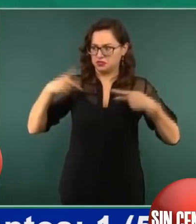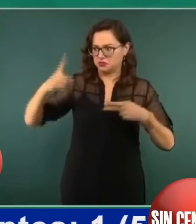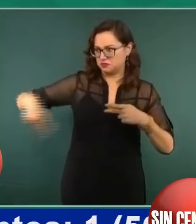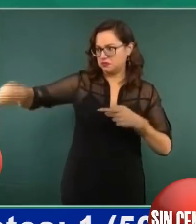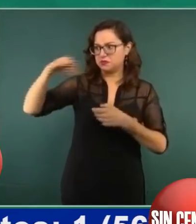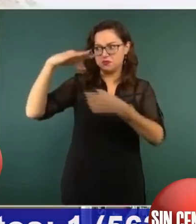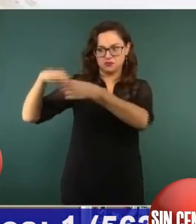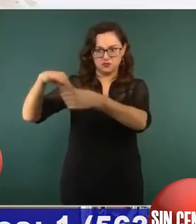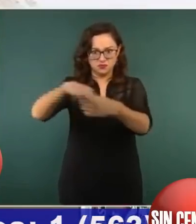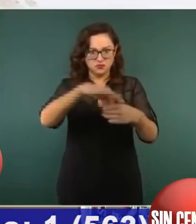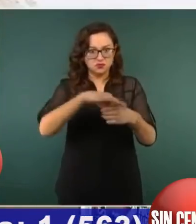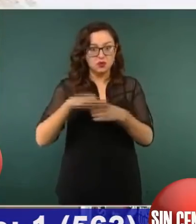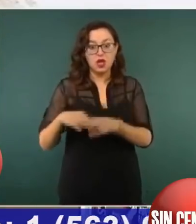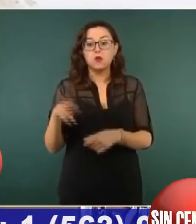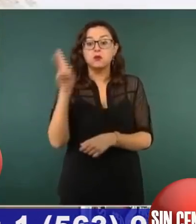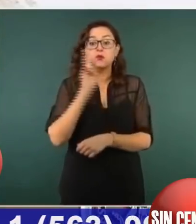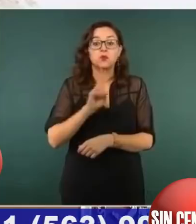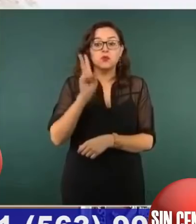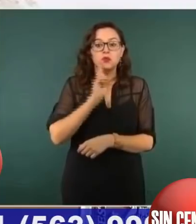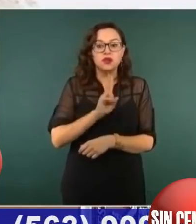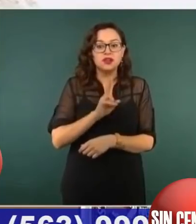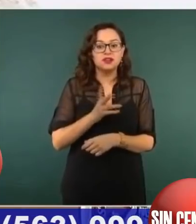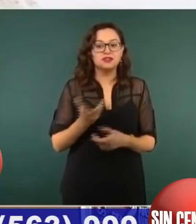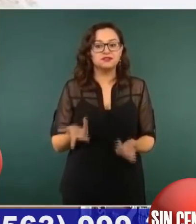Entonces, ahora